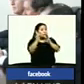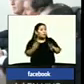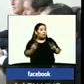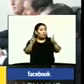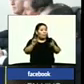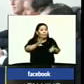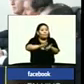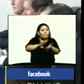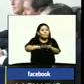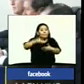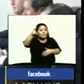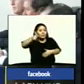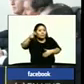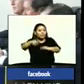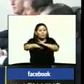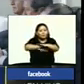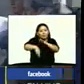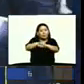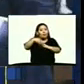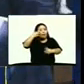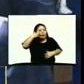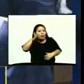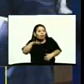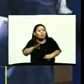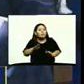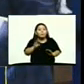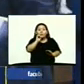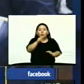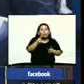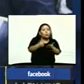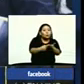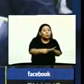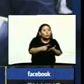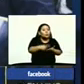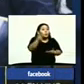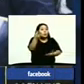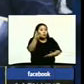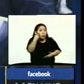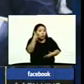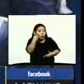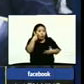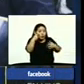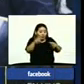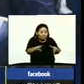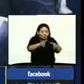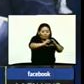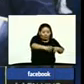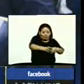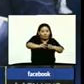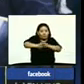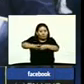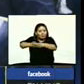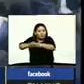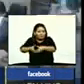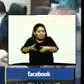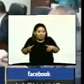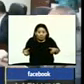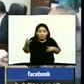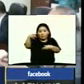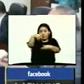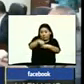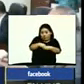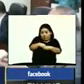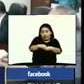del salario mínimo. Por ejemplo, se va a decidir dónde estarán representados los tres sectores productivos que conforman el